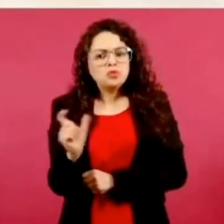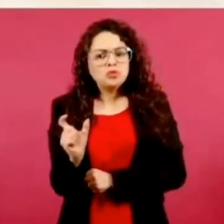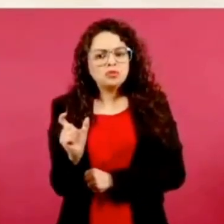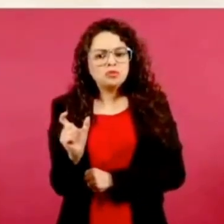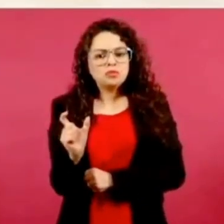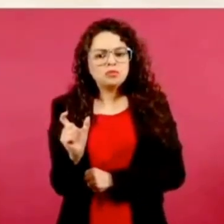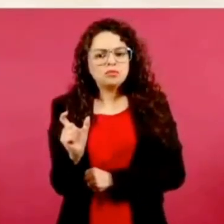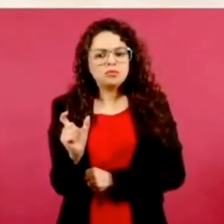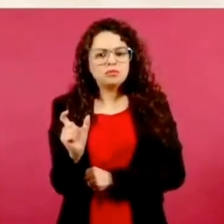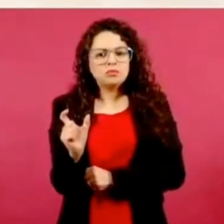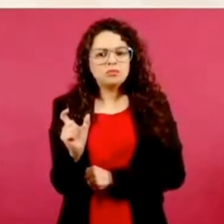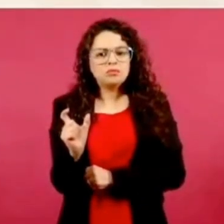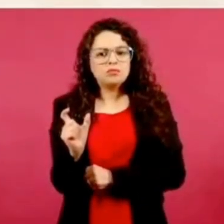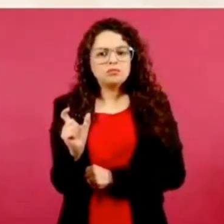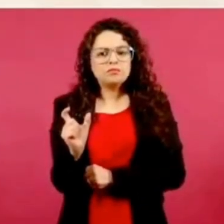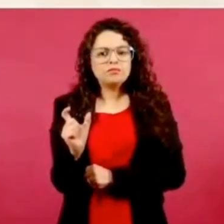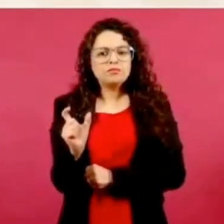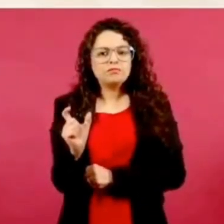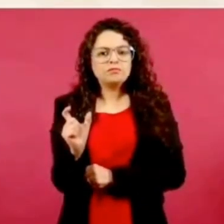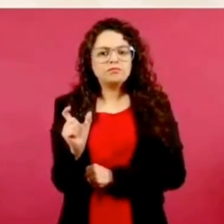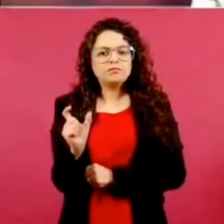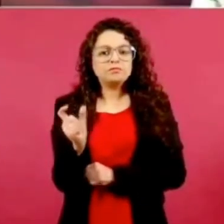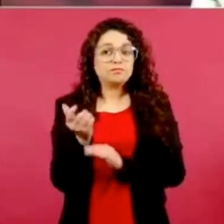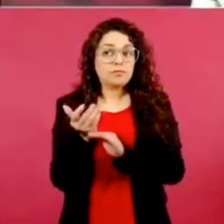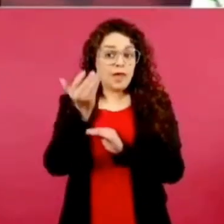Si todo se quedaba arriba.